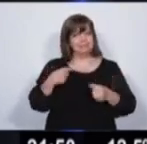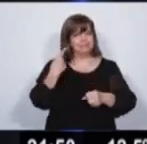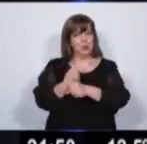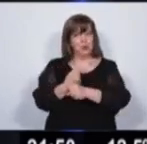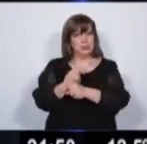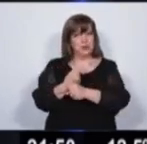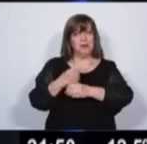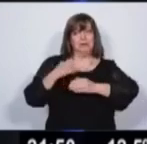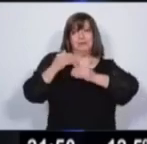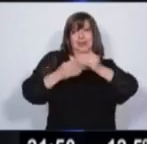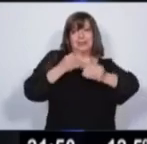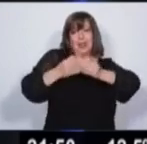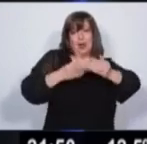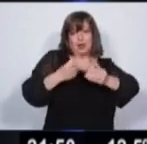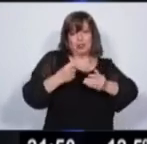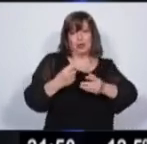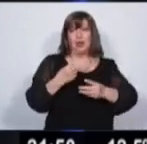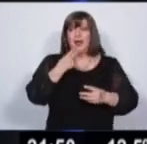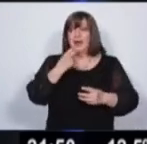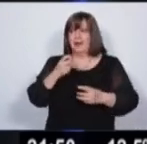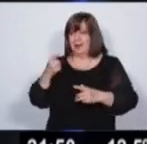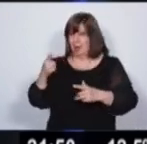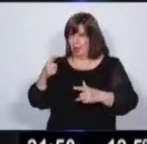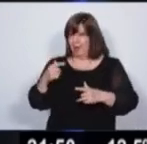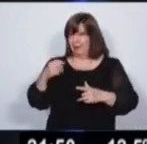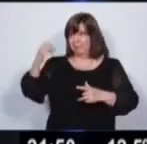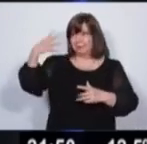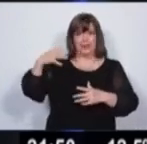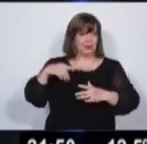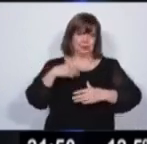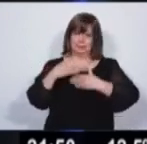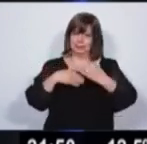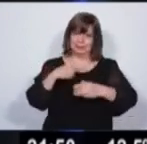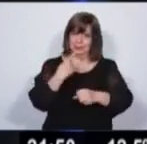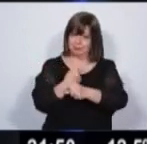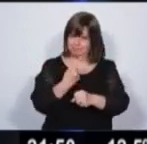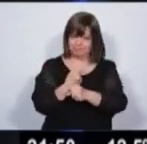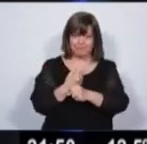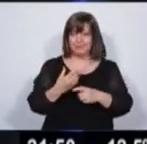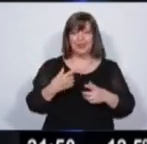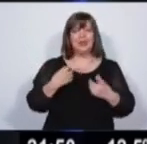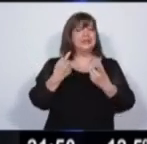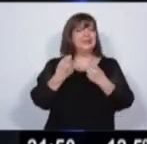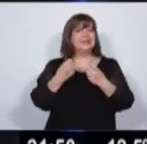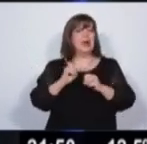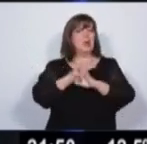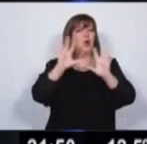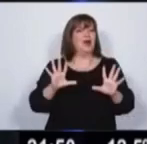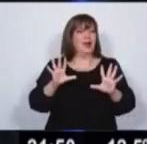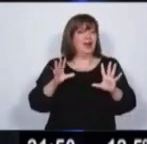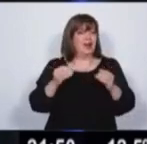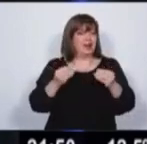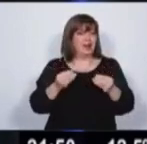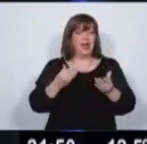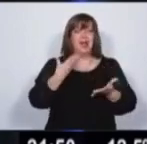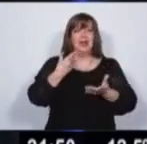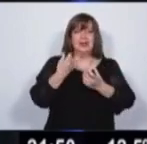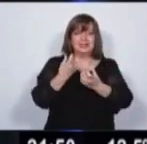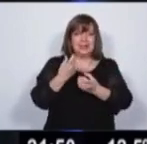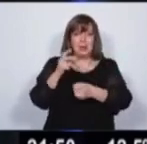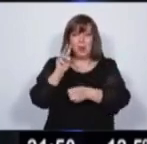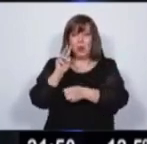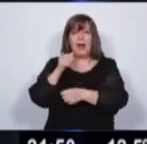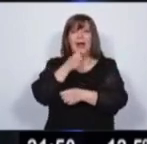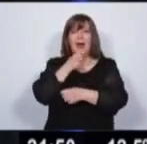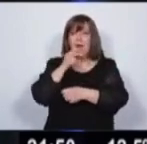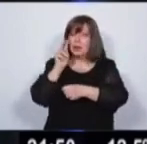desarrollarse y sin energía tampoco por eso la propuesta es Clara es decir necesitamos cuidar nuestra agua y para